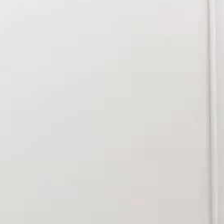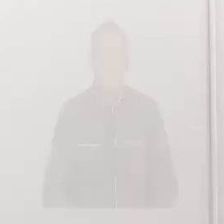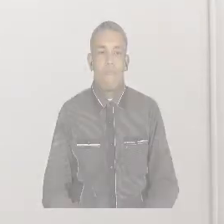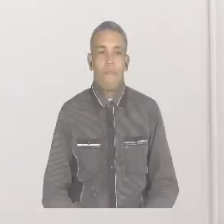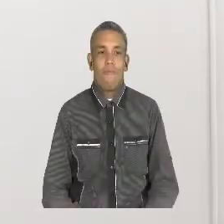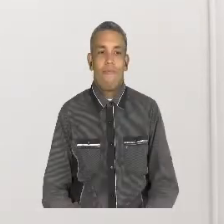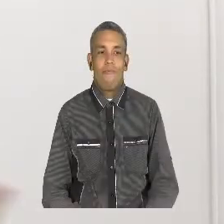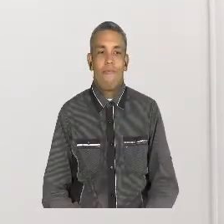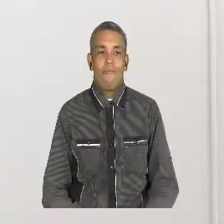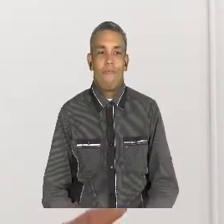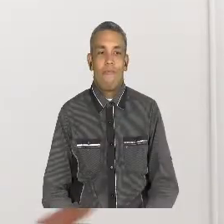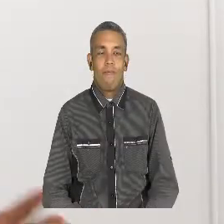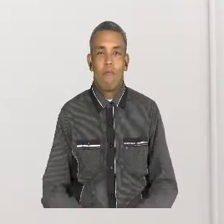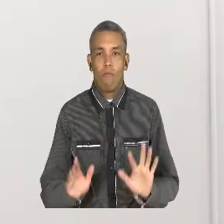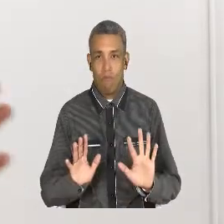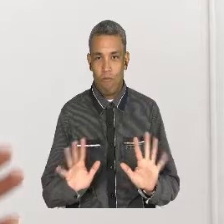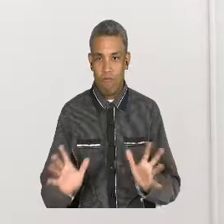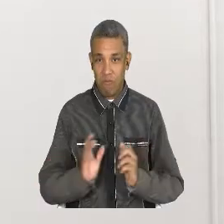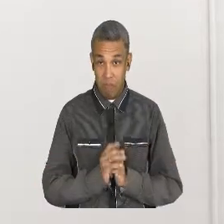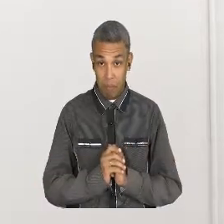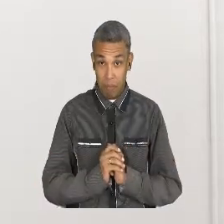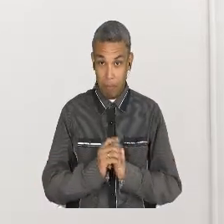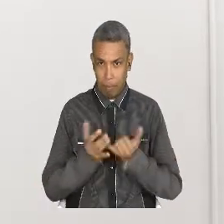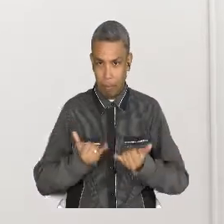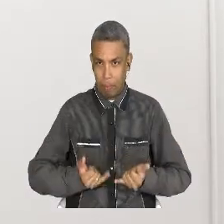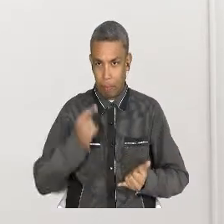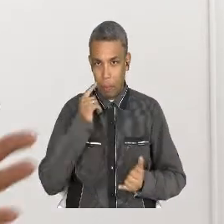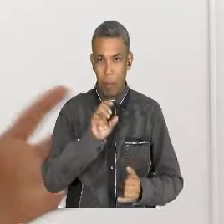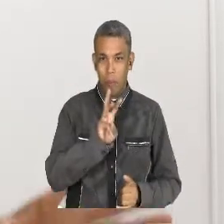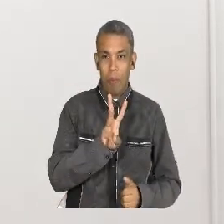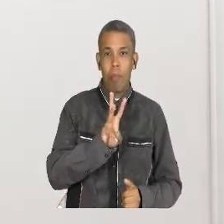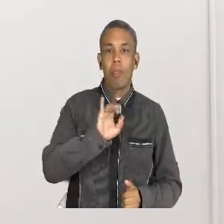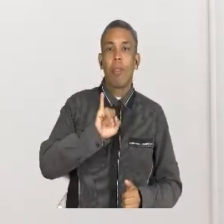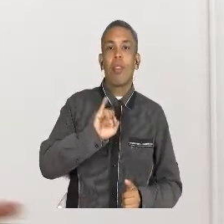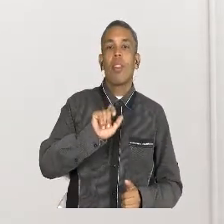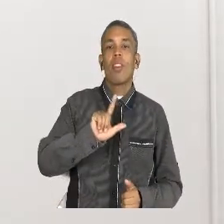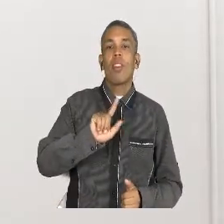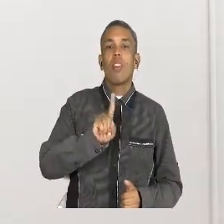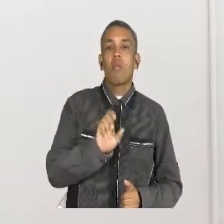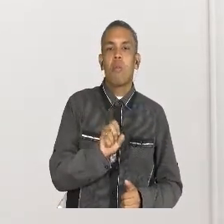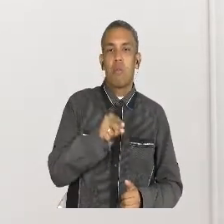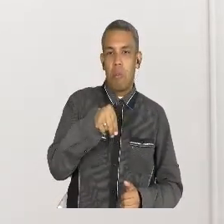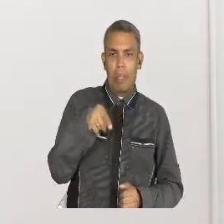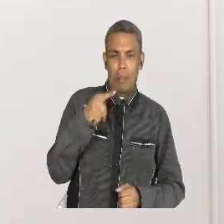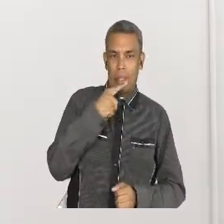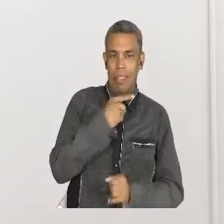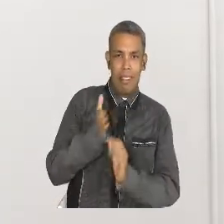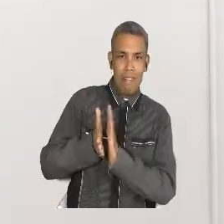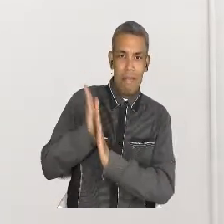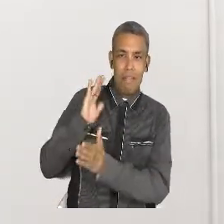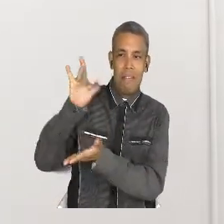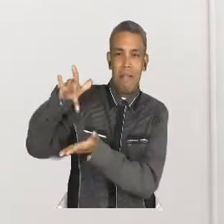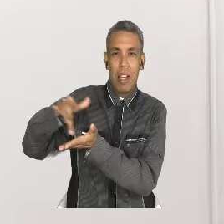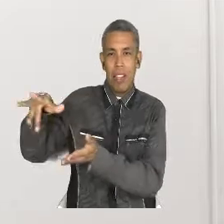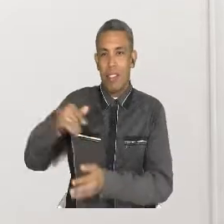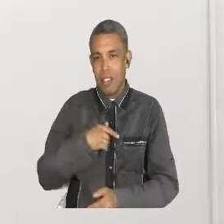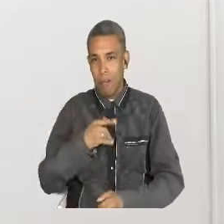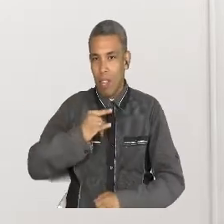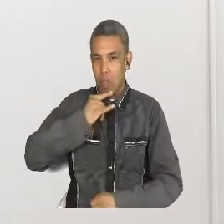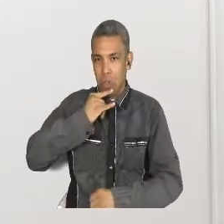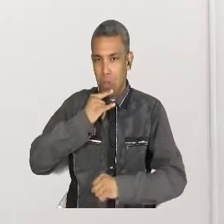Eso es A Pedir de Boca, caramba. Y bueno, ahí estaba entonces nuestro querido compañero Wilson contándonos cómo le había ido esta mañana tempranito desde la plaza de mercado de